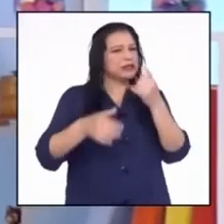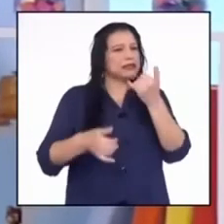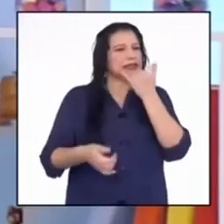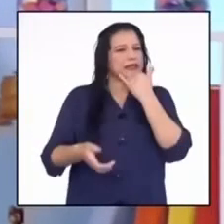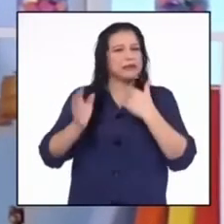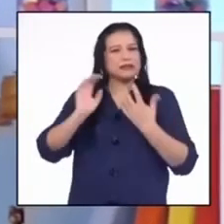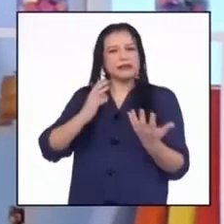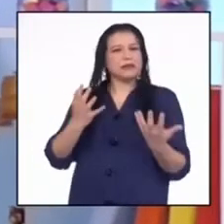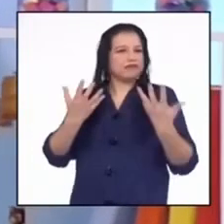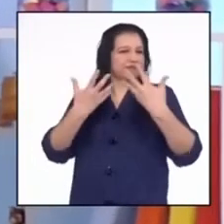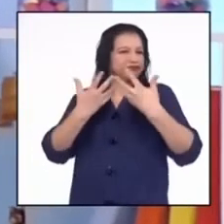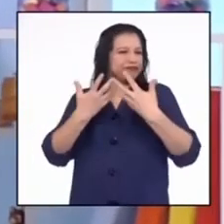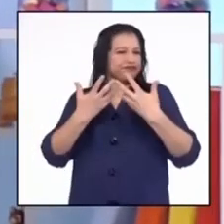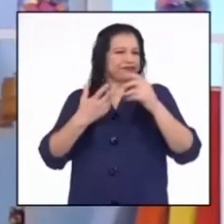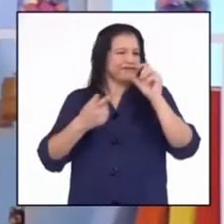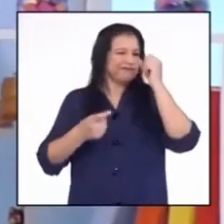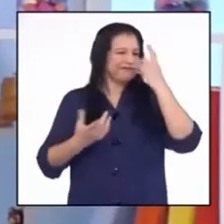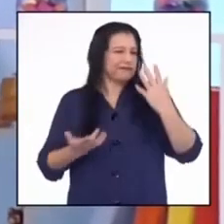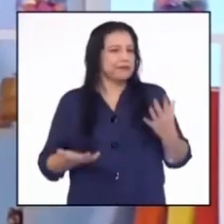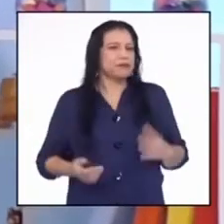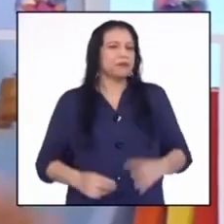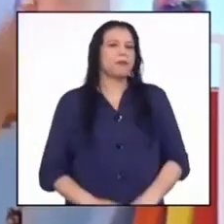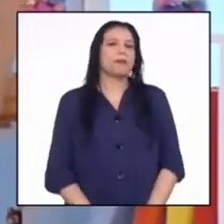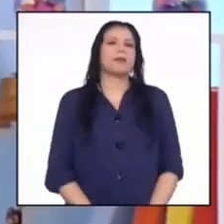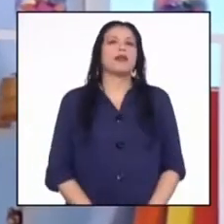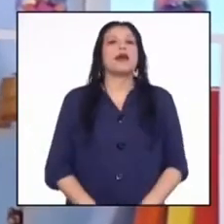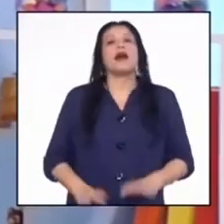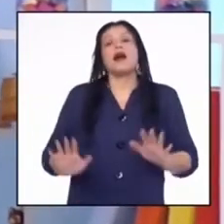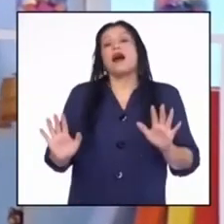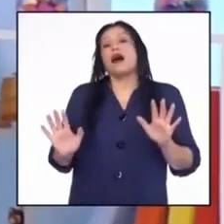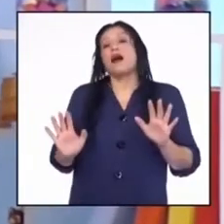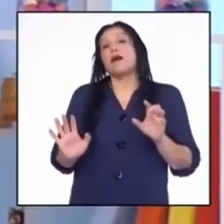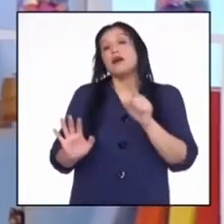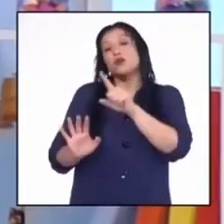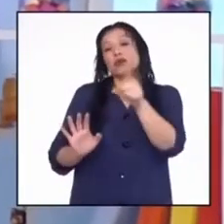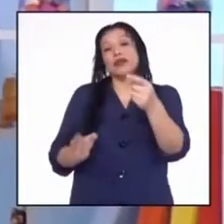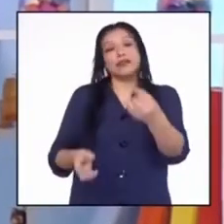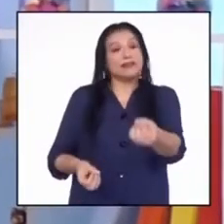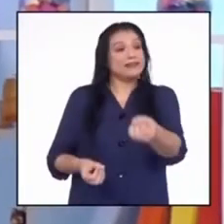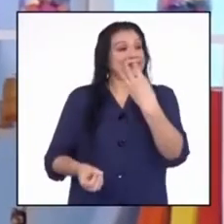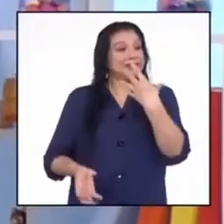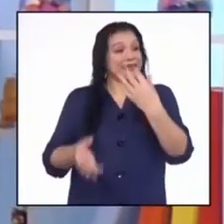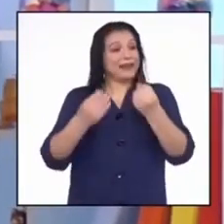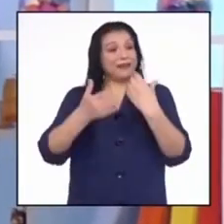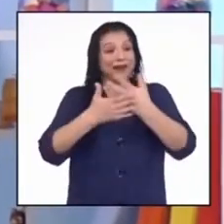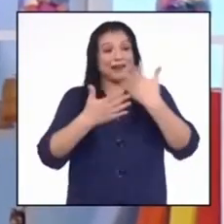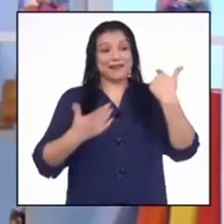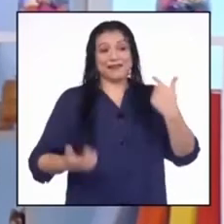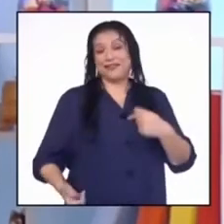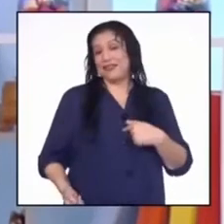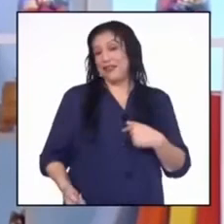de cohesión, sí. Bueno, a ver si los descubren pues entonces antes